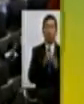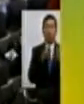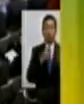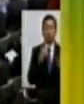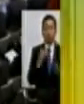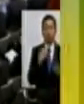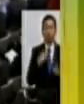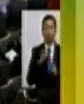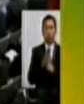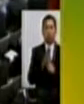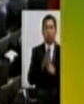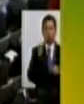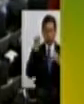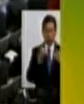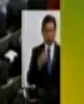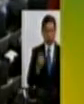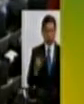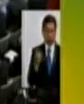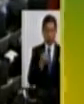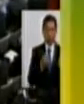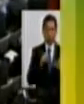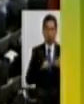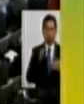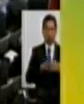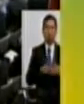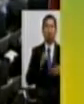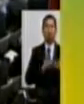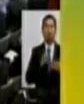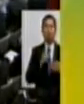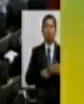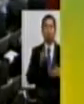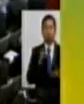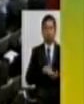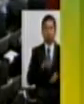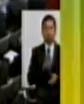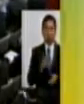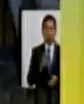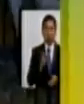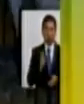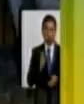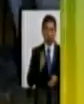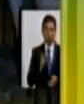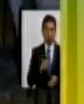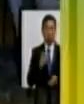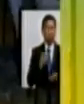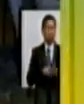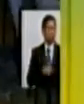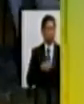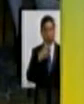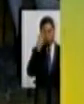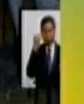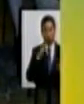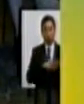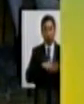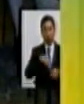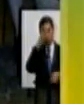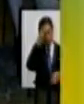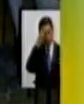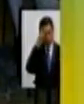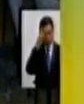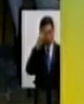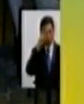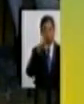Corte. Templo de justicia, donde los pueblos y estados solucionan pacíficamente sus